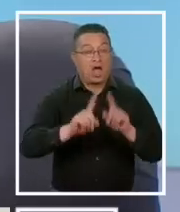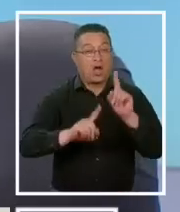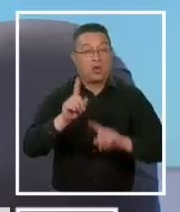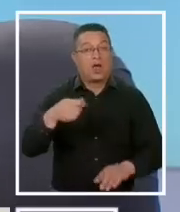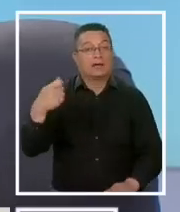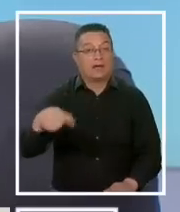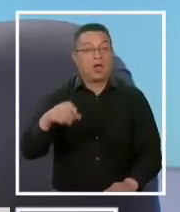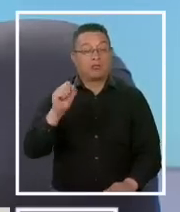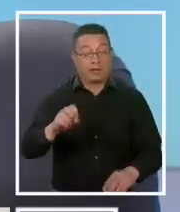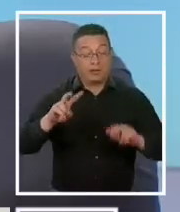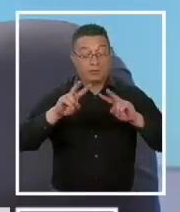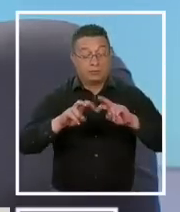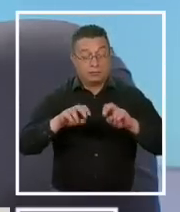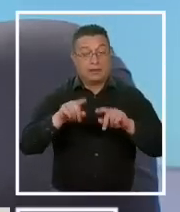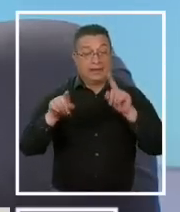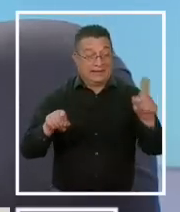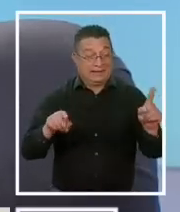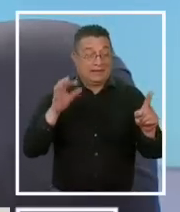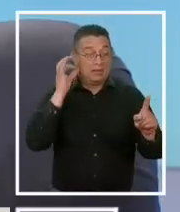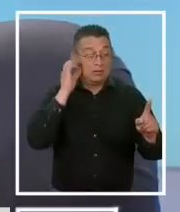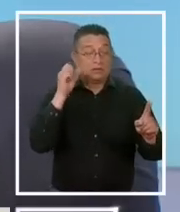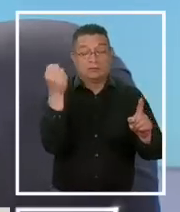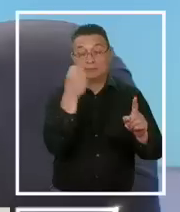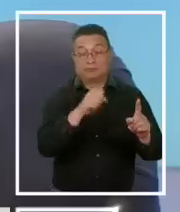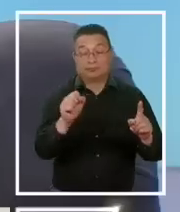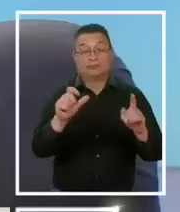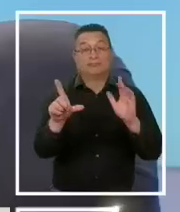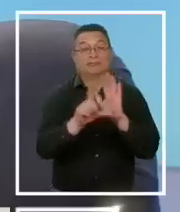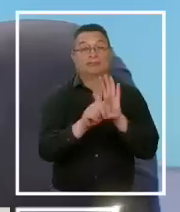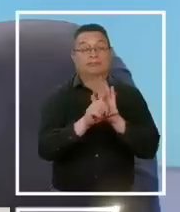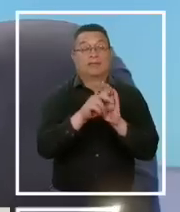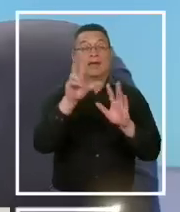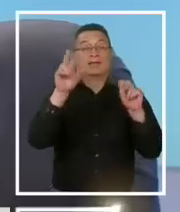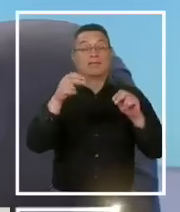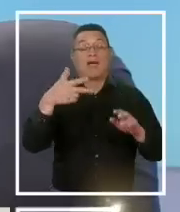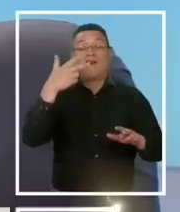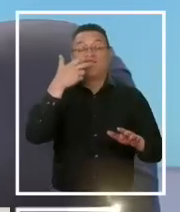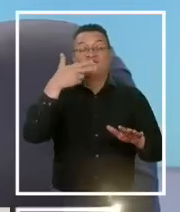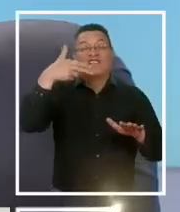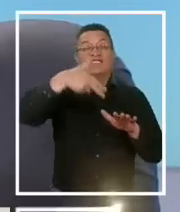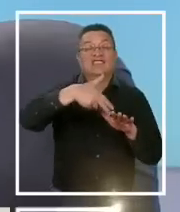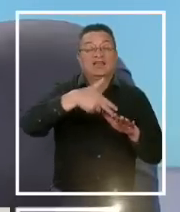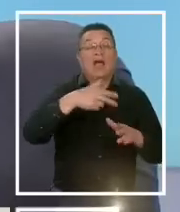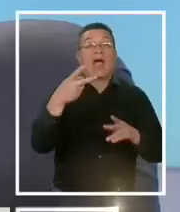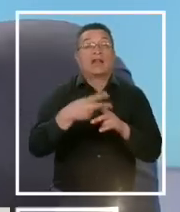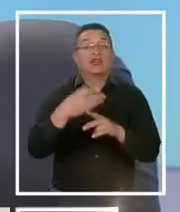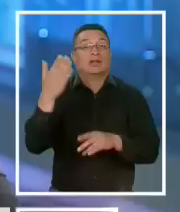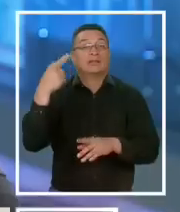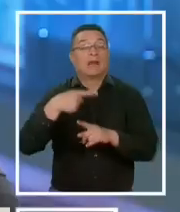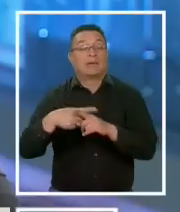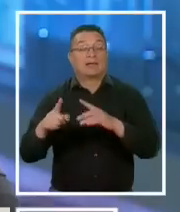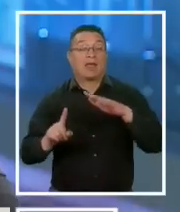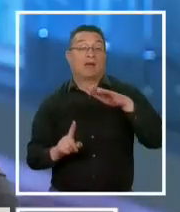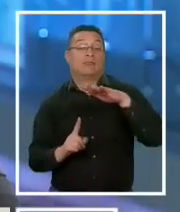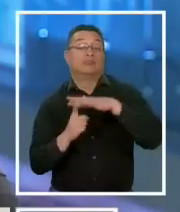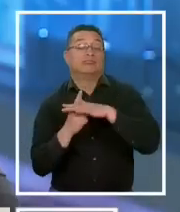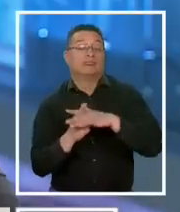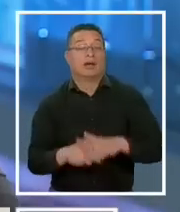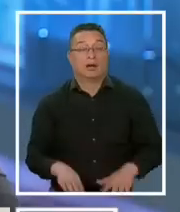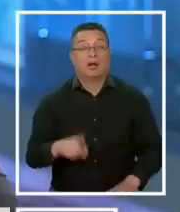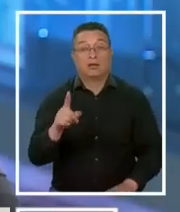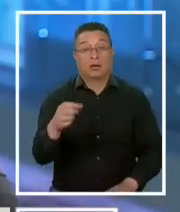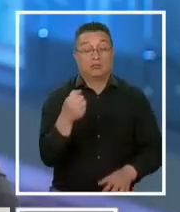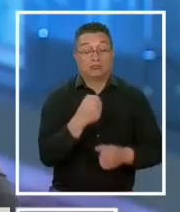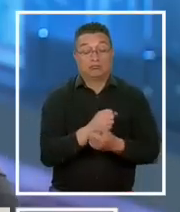senadores que hoy podrían ser investigados por ella por la irregularidades en el caso bencina y arriendos que han salido la semana pasada no mire las inhabilidades